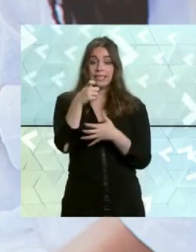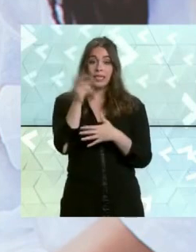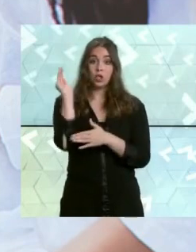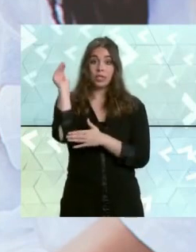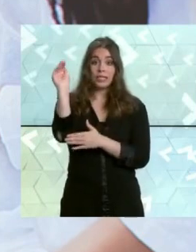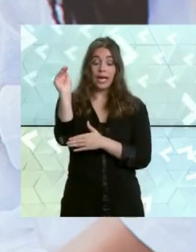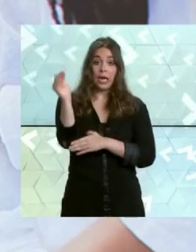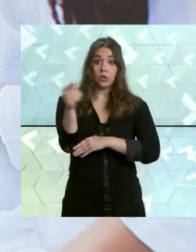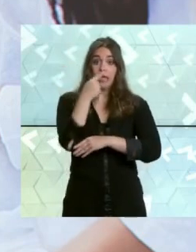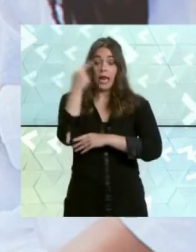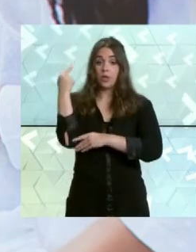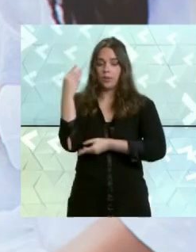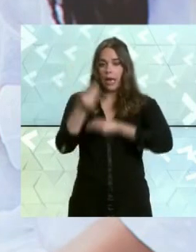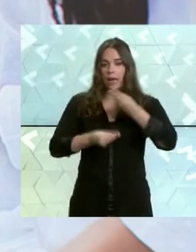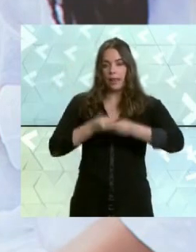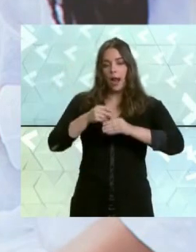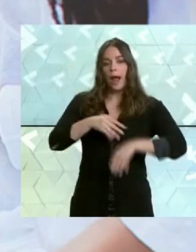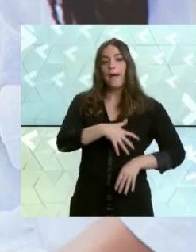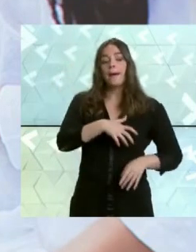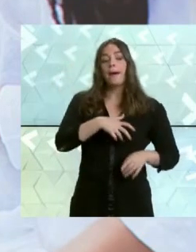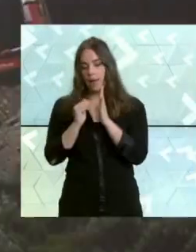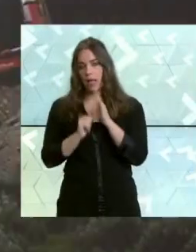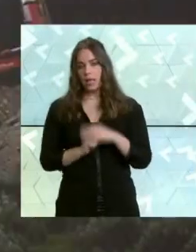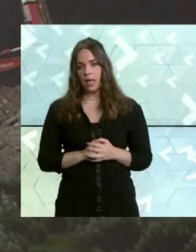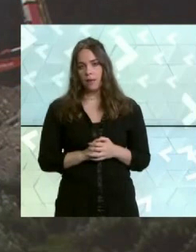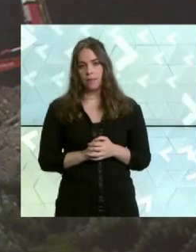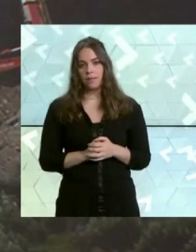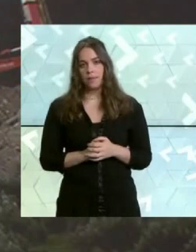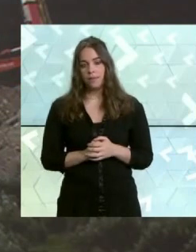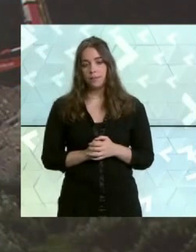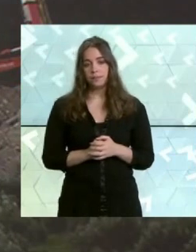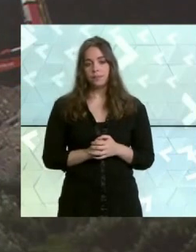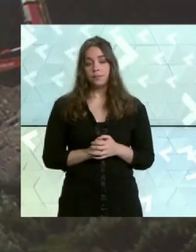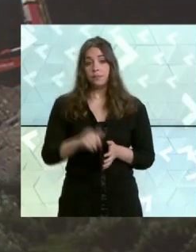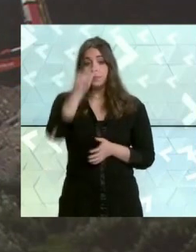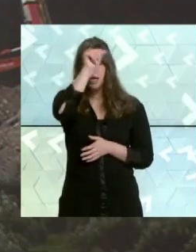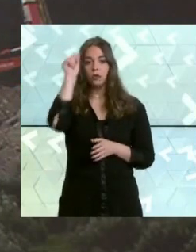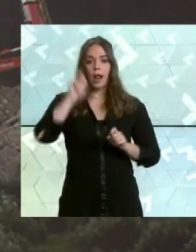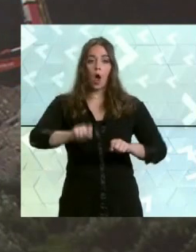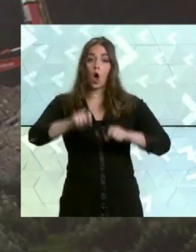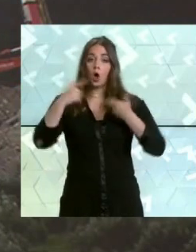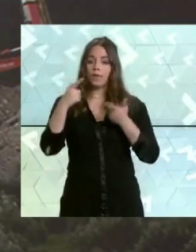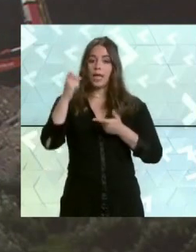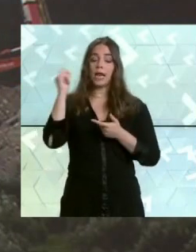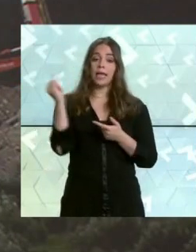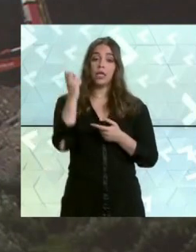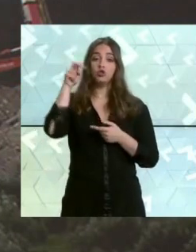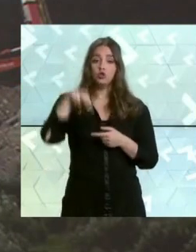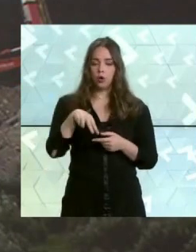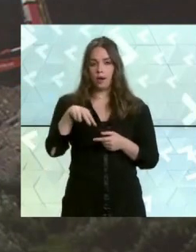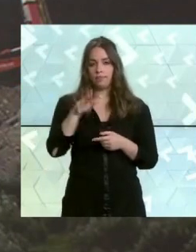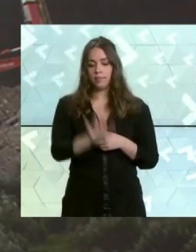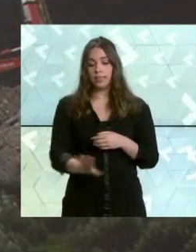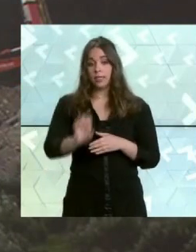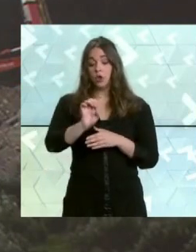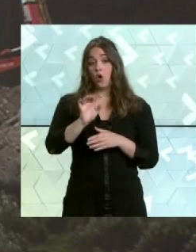el año pasado y la mayoría fueron chinos autopsia definitiva del pequeño julian el niño